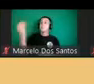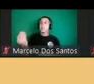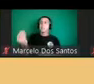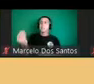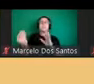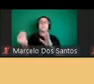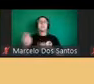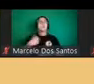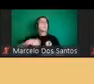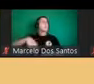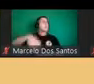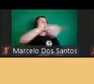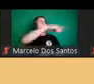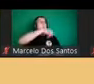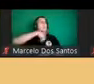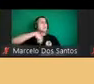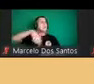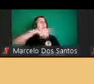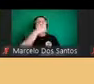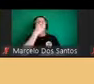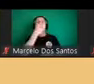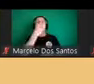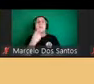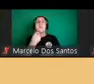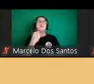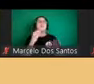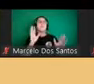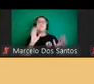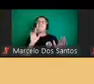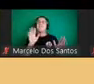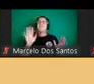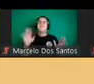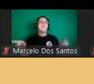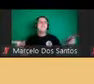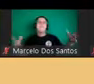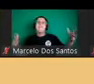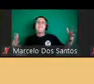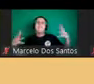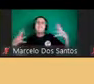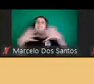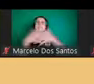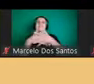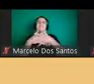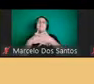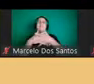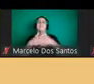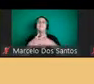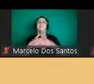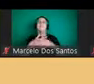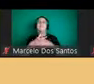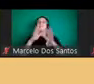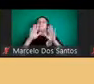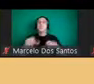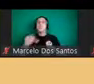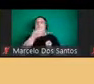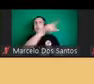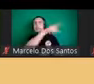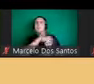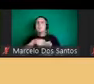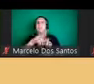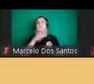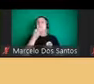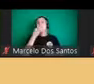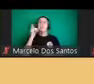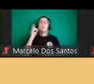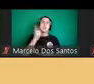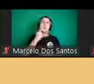laboral. Una persona que de alguna manera sea el nexo entre esa persona con discapacidad y